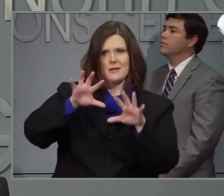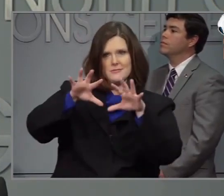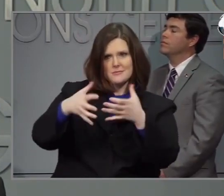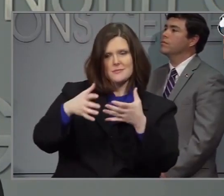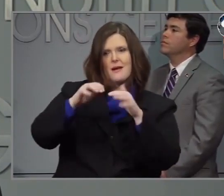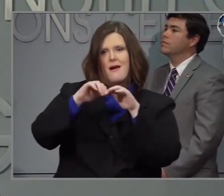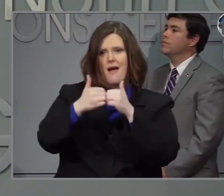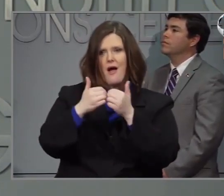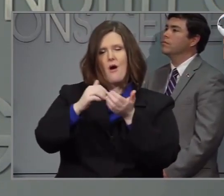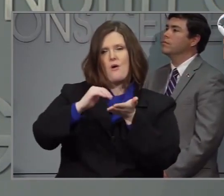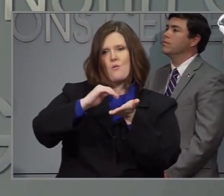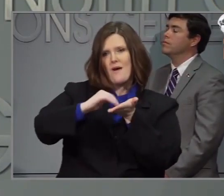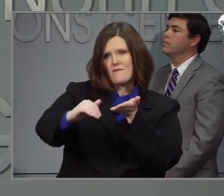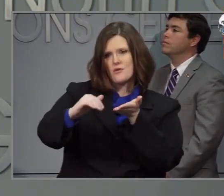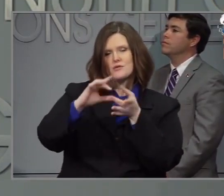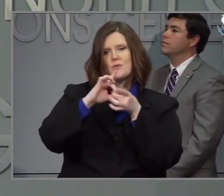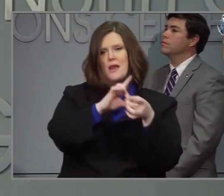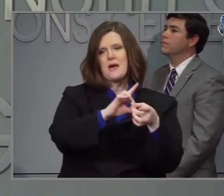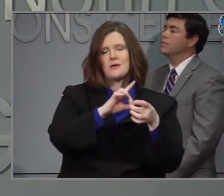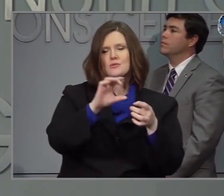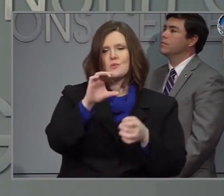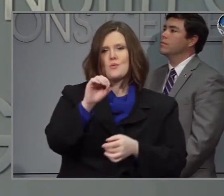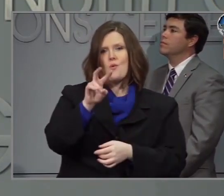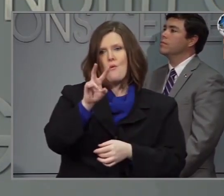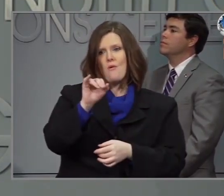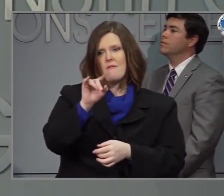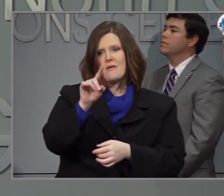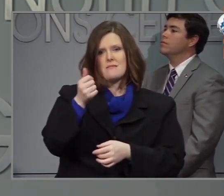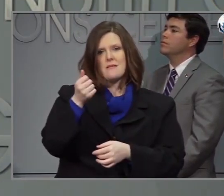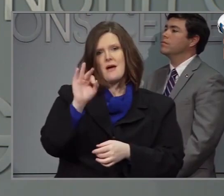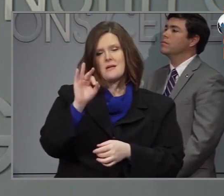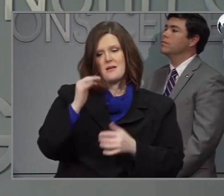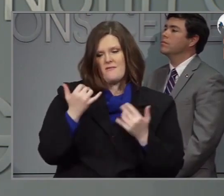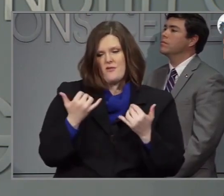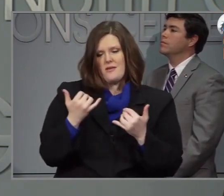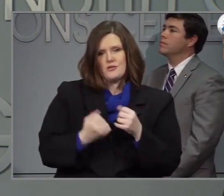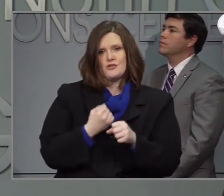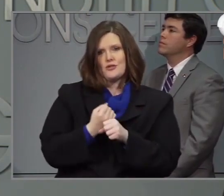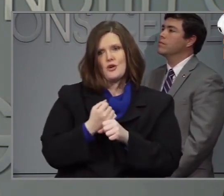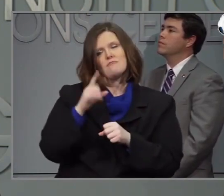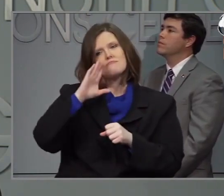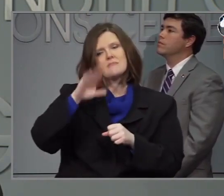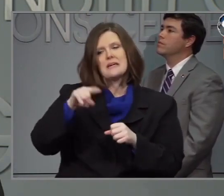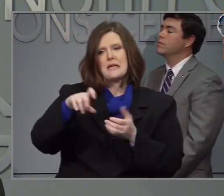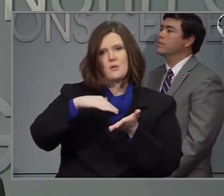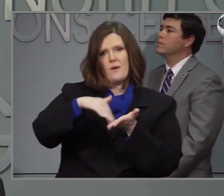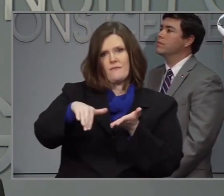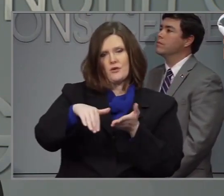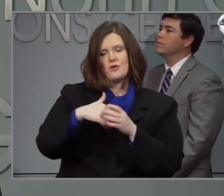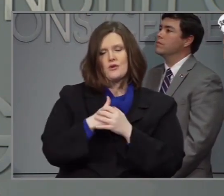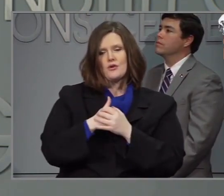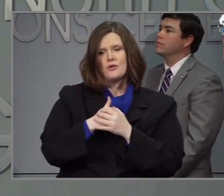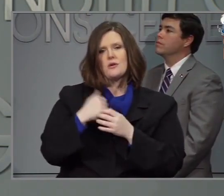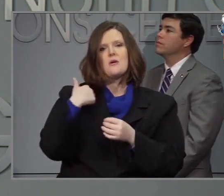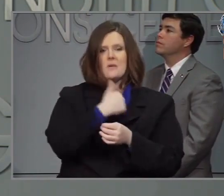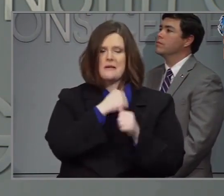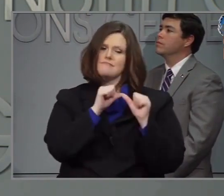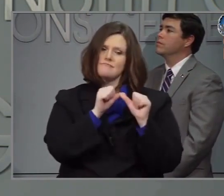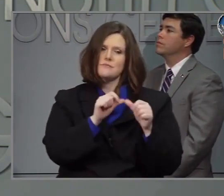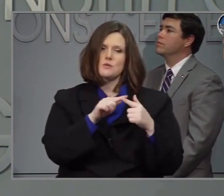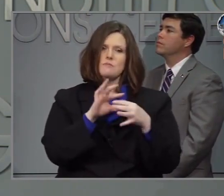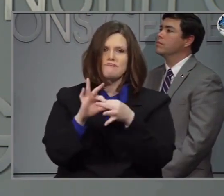ni también los líderes a nivel y las del estado y las dispensas que necesitaremos para